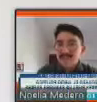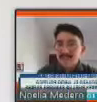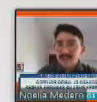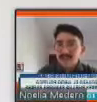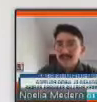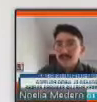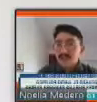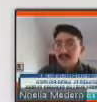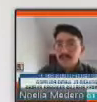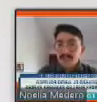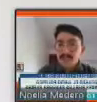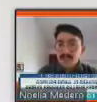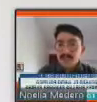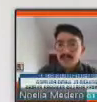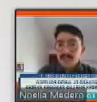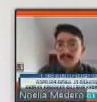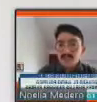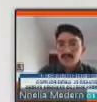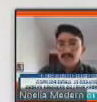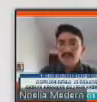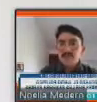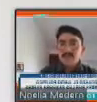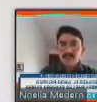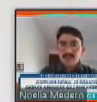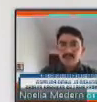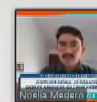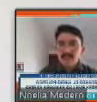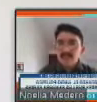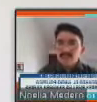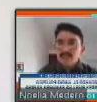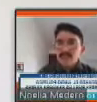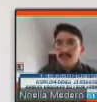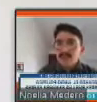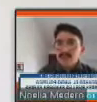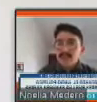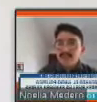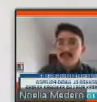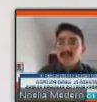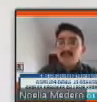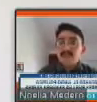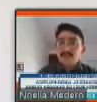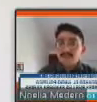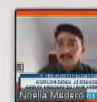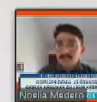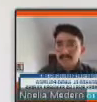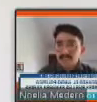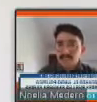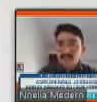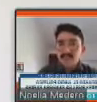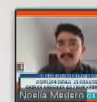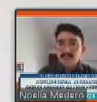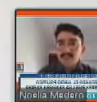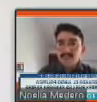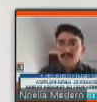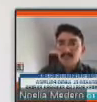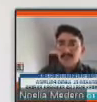déficit de la legislación penal en materia de delitos económicos en Chile, puesto que sufrió una condena administrativa que no tiene el carácter de